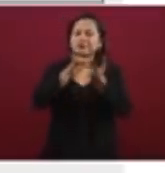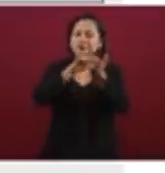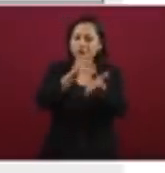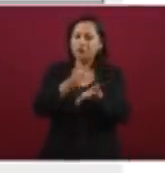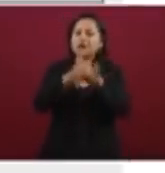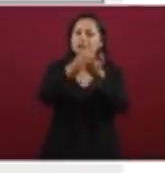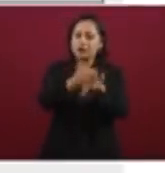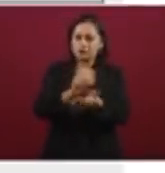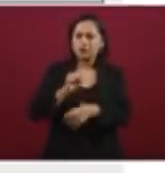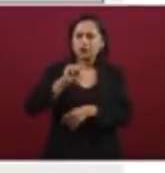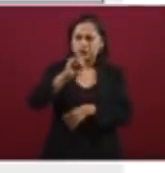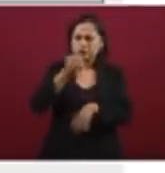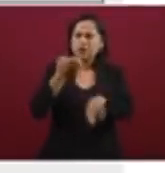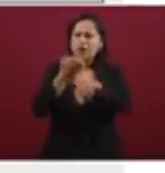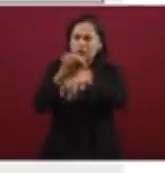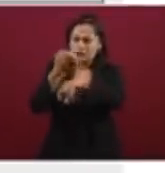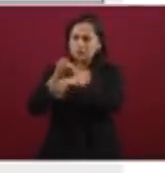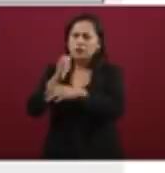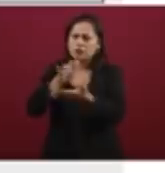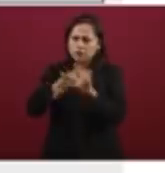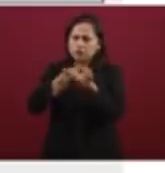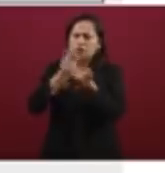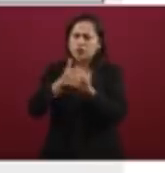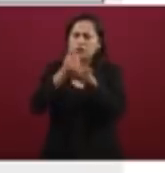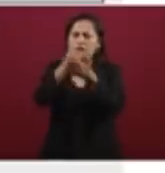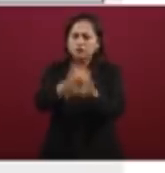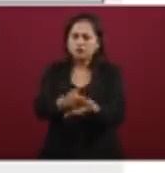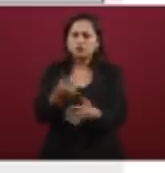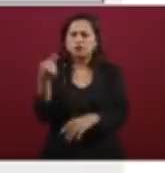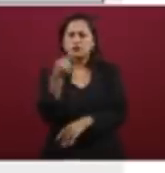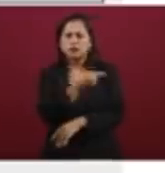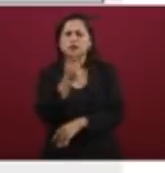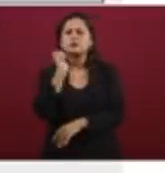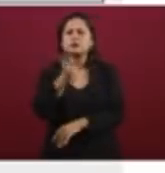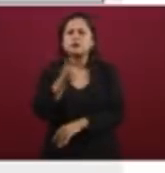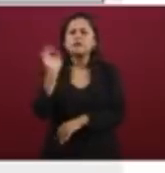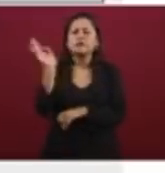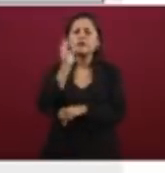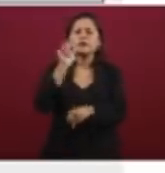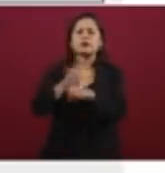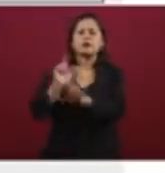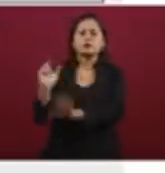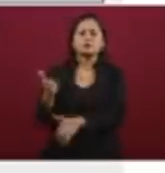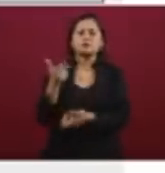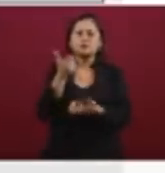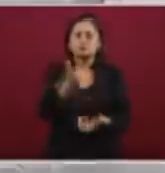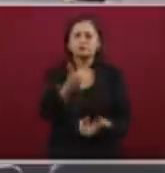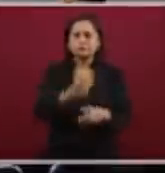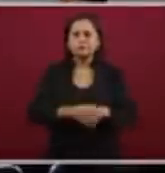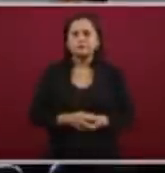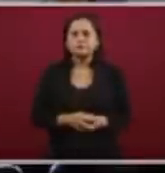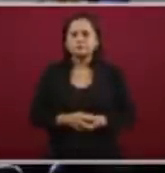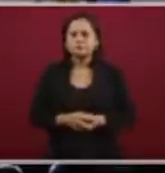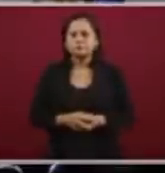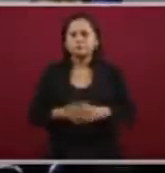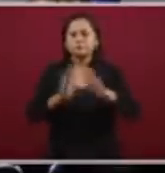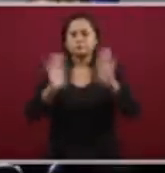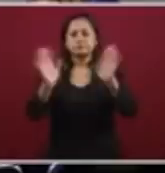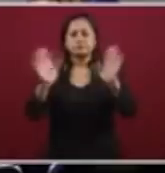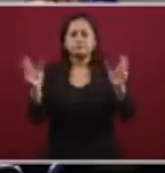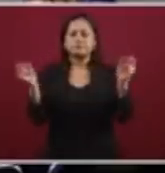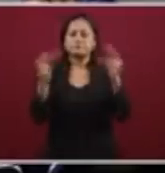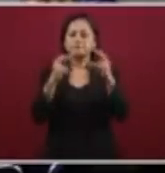estos estamos hablando del presupuesto federal muy bien ya nos vemos